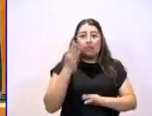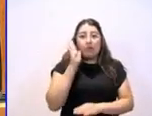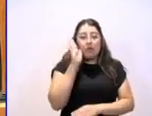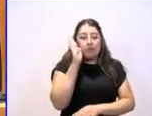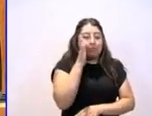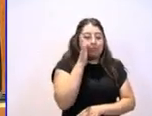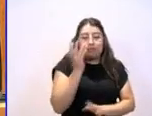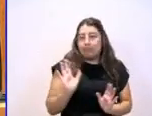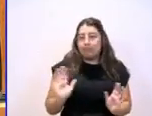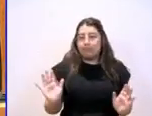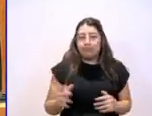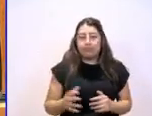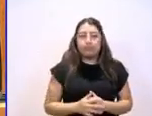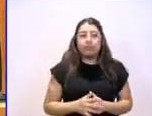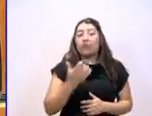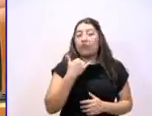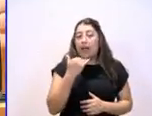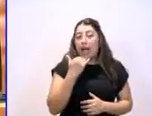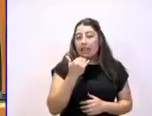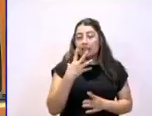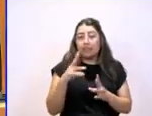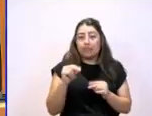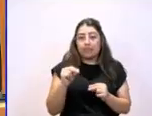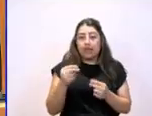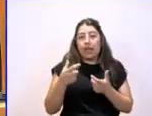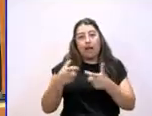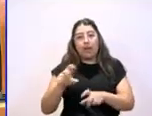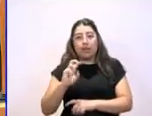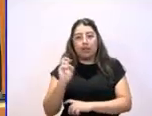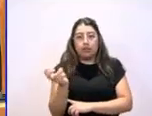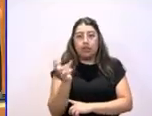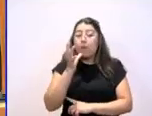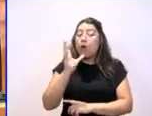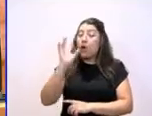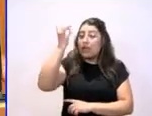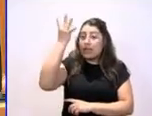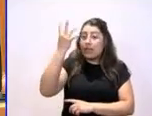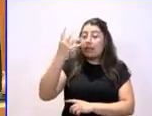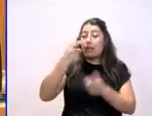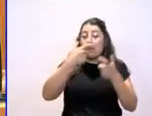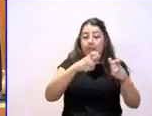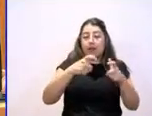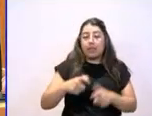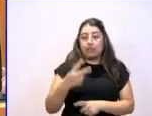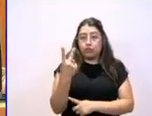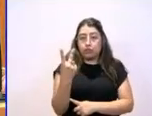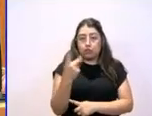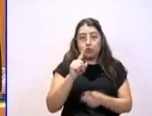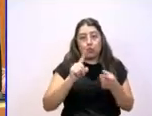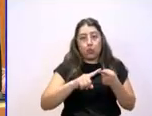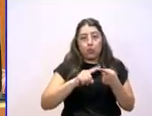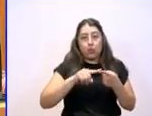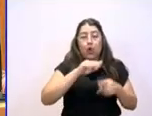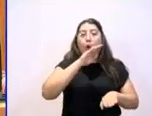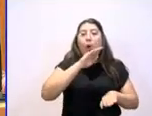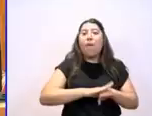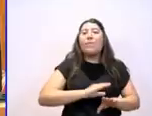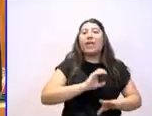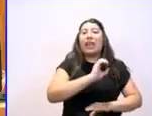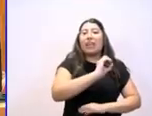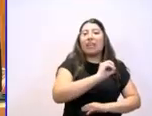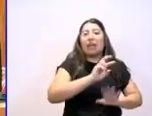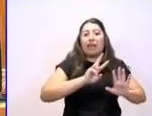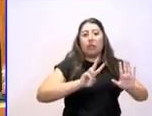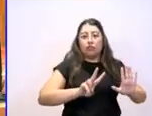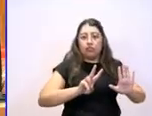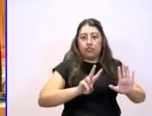voy a acabar también con el otro apartado, porque en esta iniciativa había 2 apartados. Uno, el cumplimiento de ese 0,7 que, como digo,